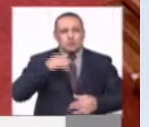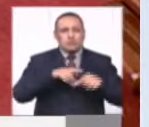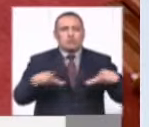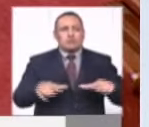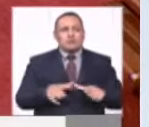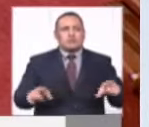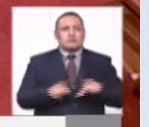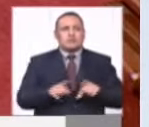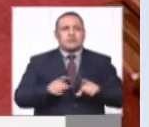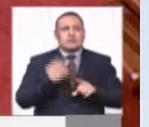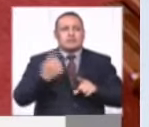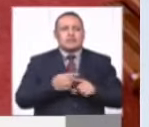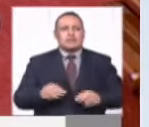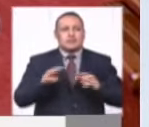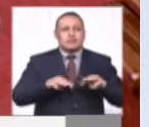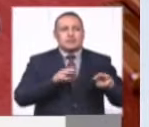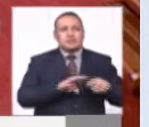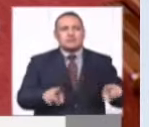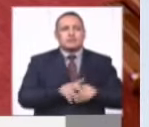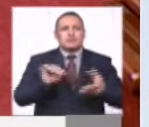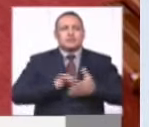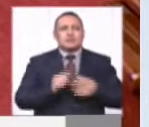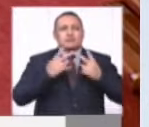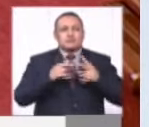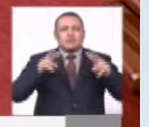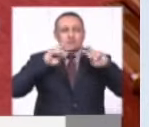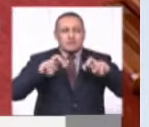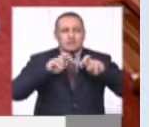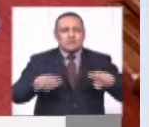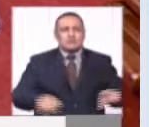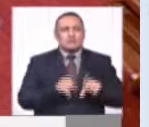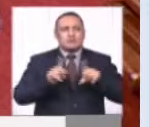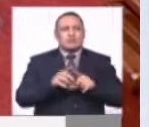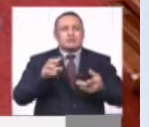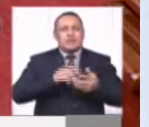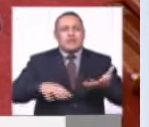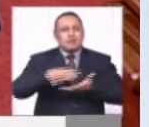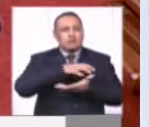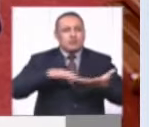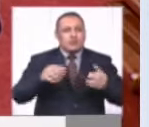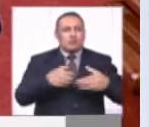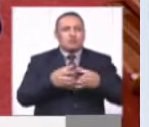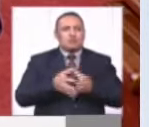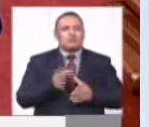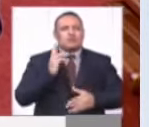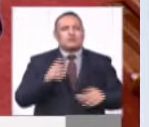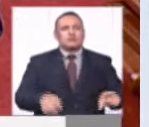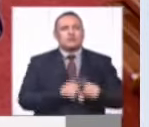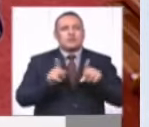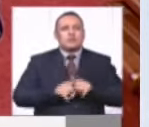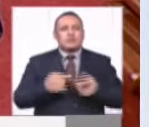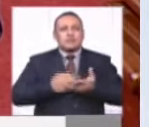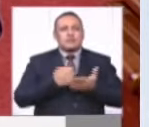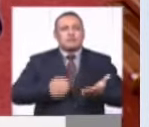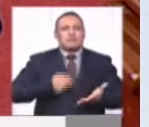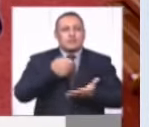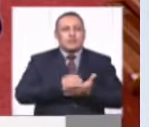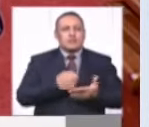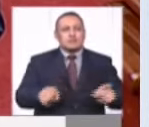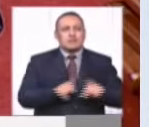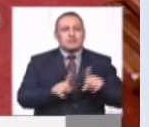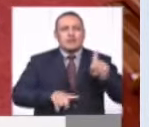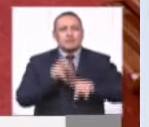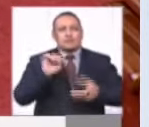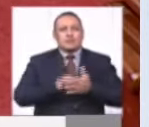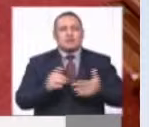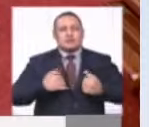aéreas, terrestres y marítimas, así como investigar y desarticular organizaciones criminales y desfinanciar